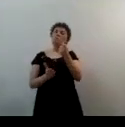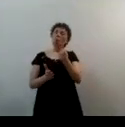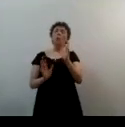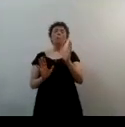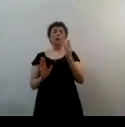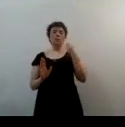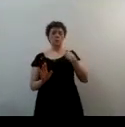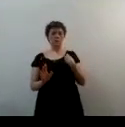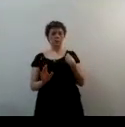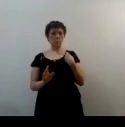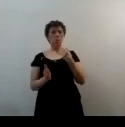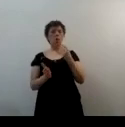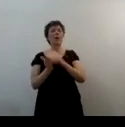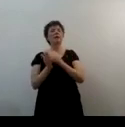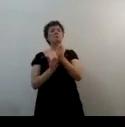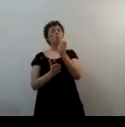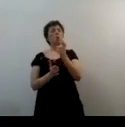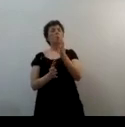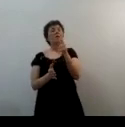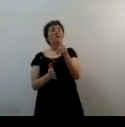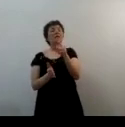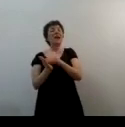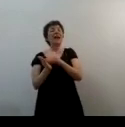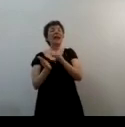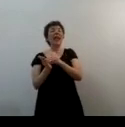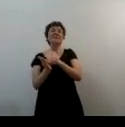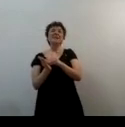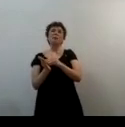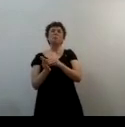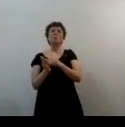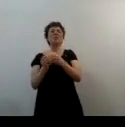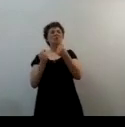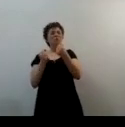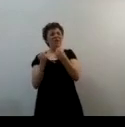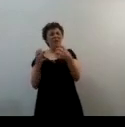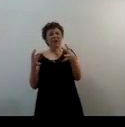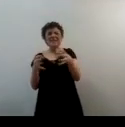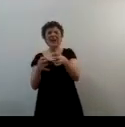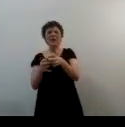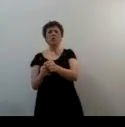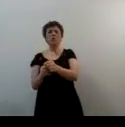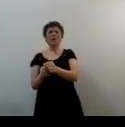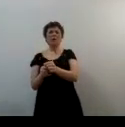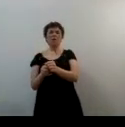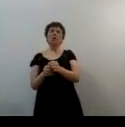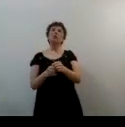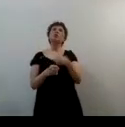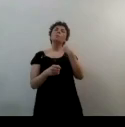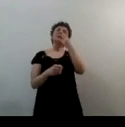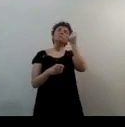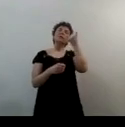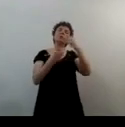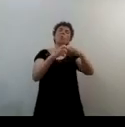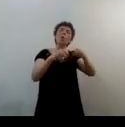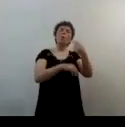tienen poca grasa, pero ese poquito grasa es más saturada que otra cosa. Entonces me va a interesar más un huevo, un pescado, un fruto seco.